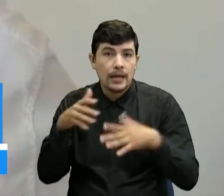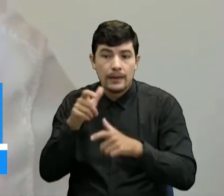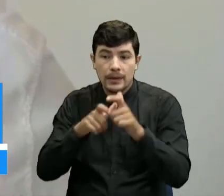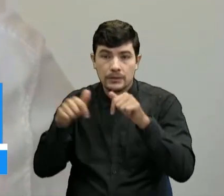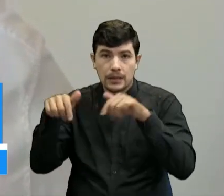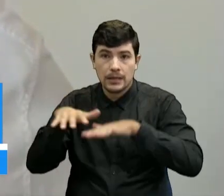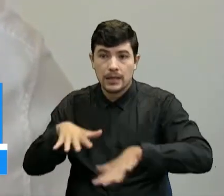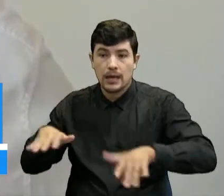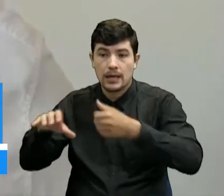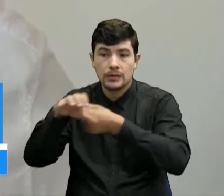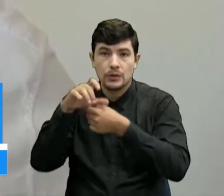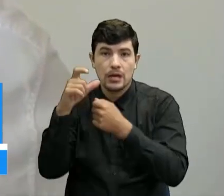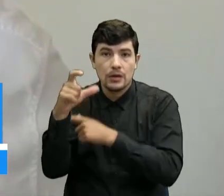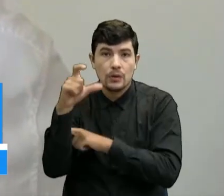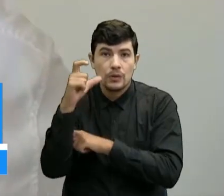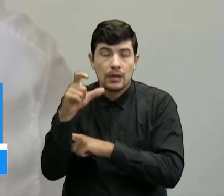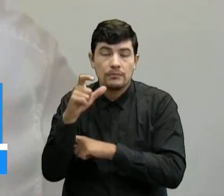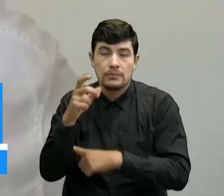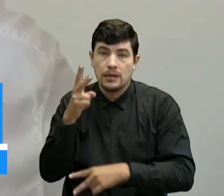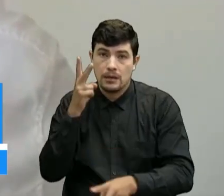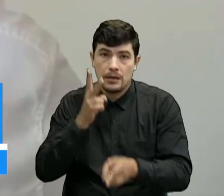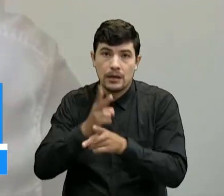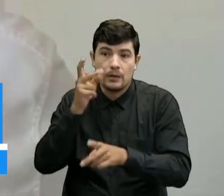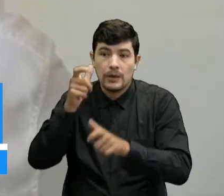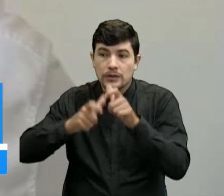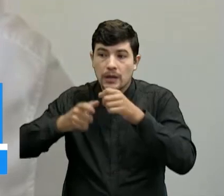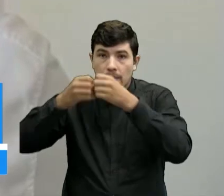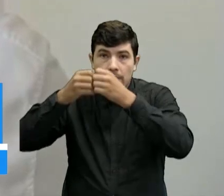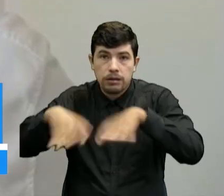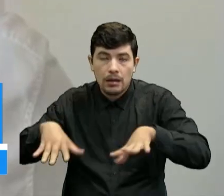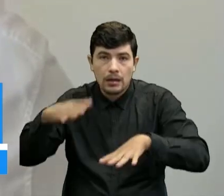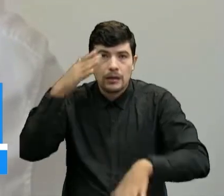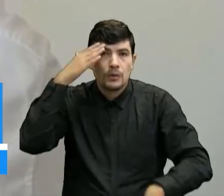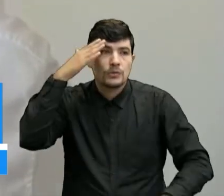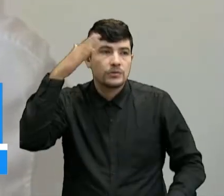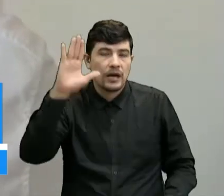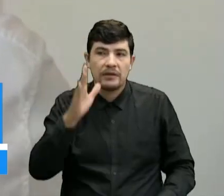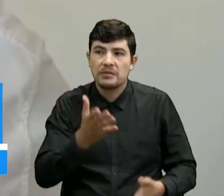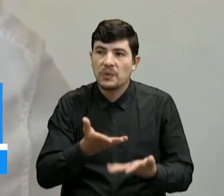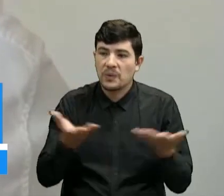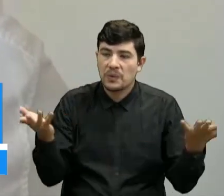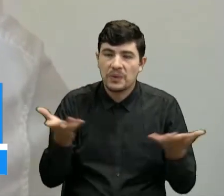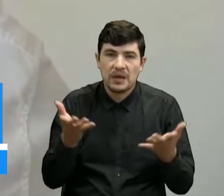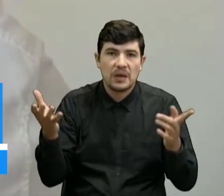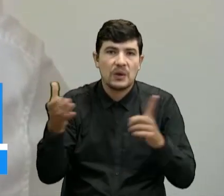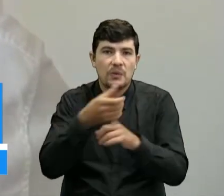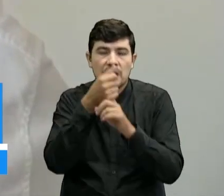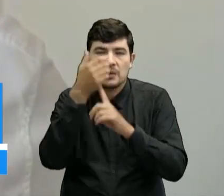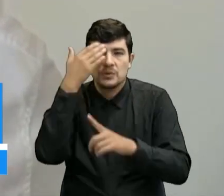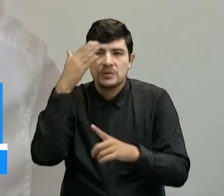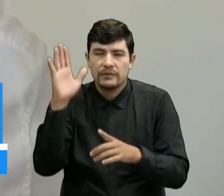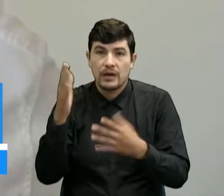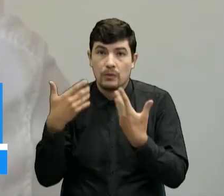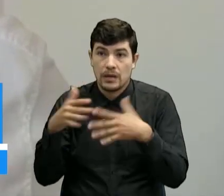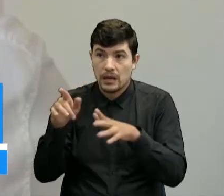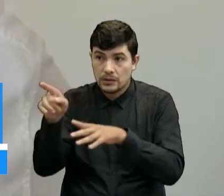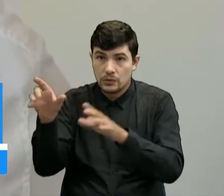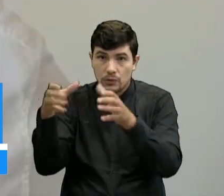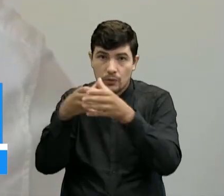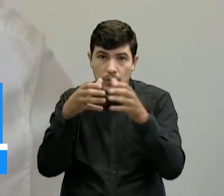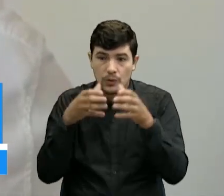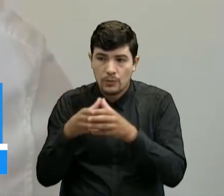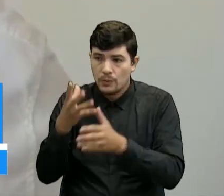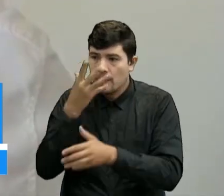área metropolitana de Cúcuta está en riesgo de ser desaparecido por cualquiera de estas estructuras armadas ilegales que